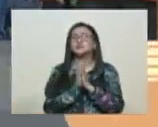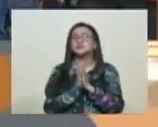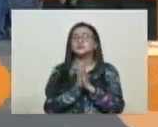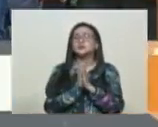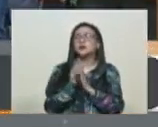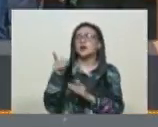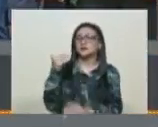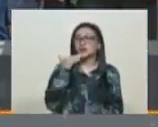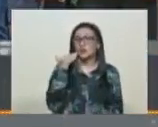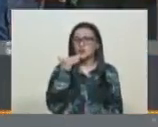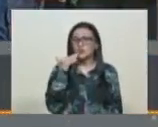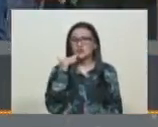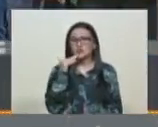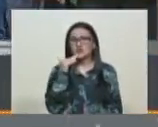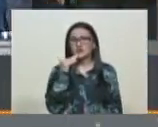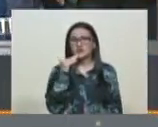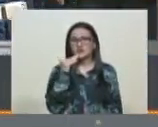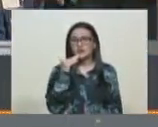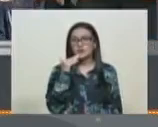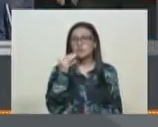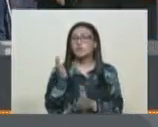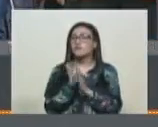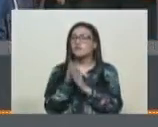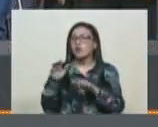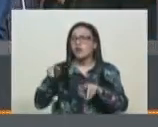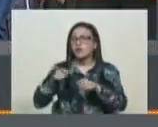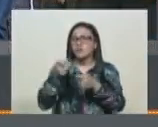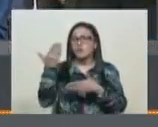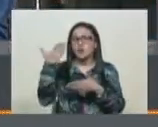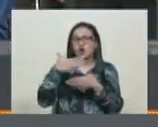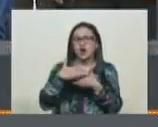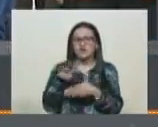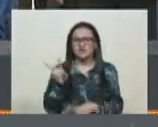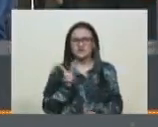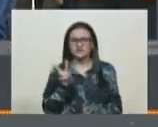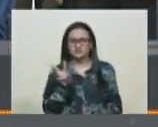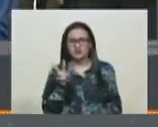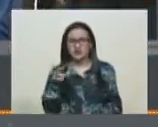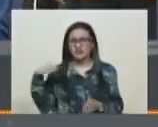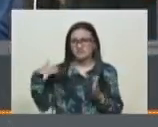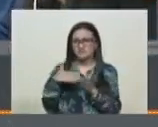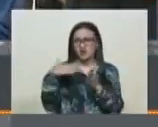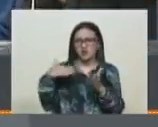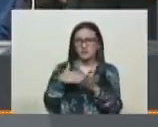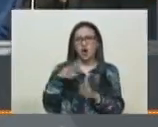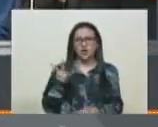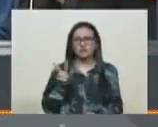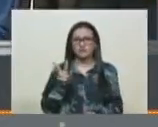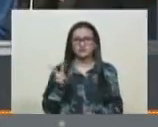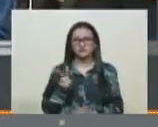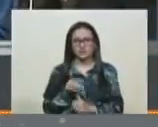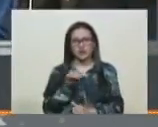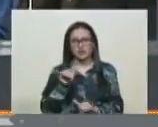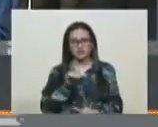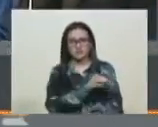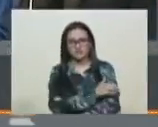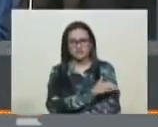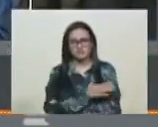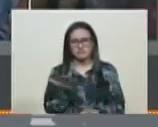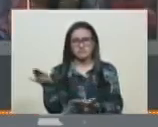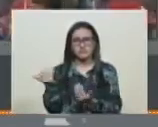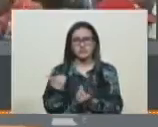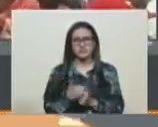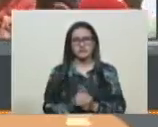imperiales los bloqueos y la intervención contra Venezuela. Una